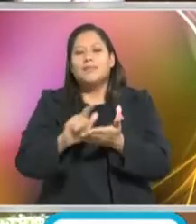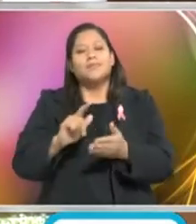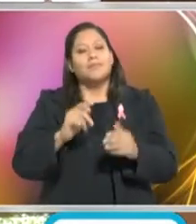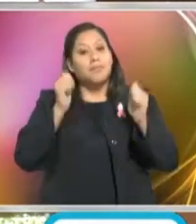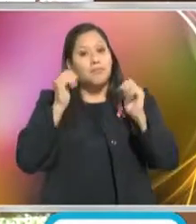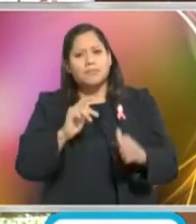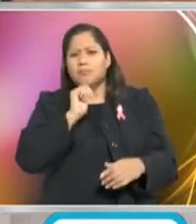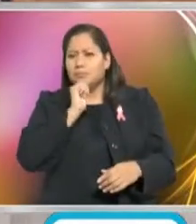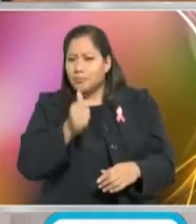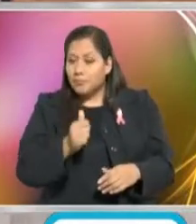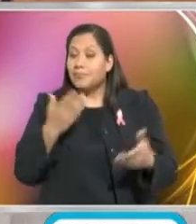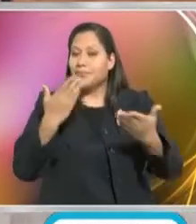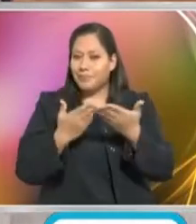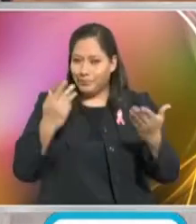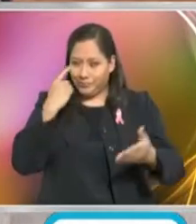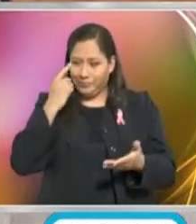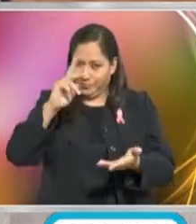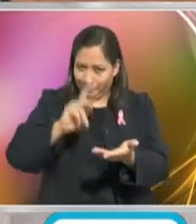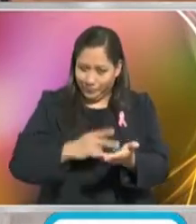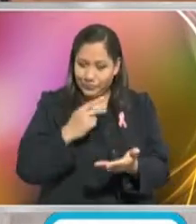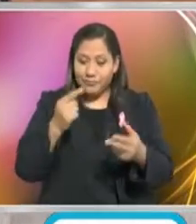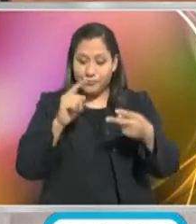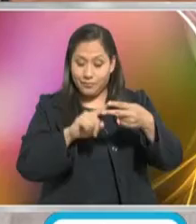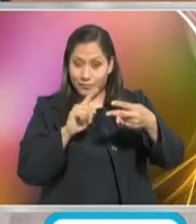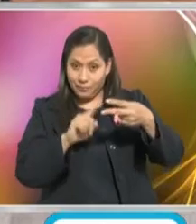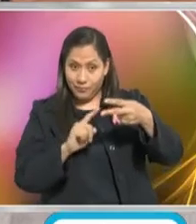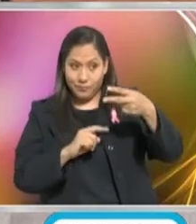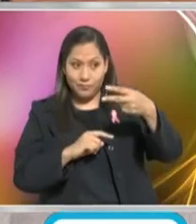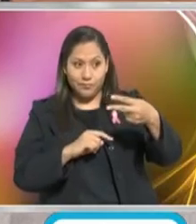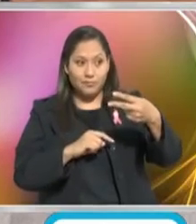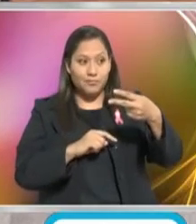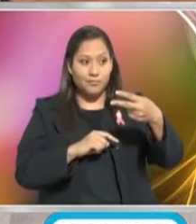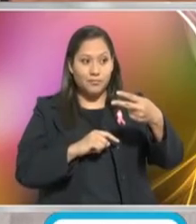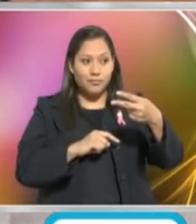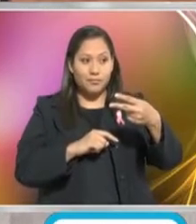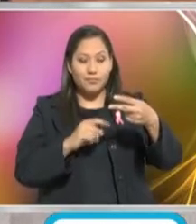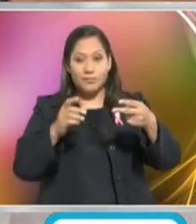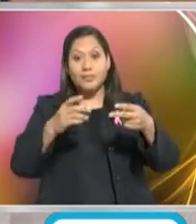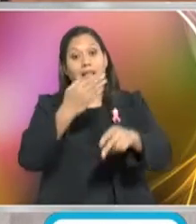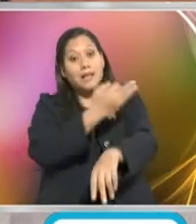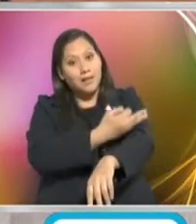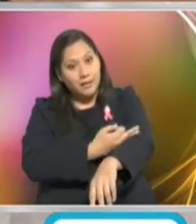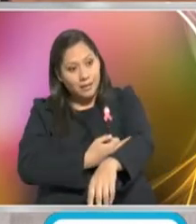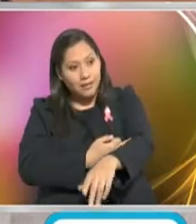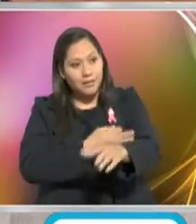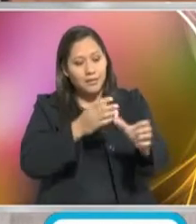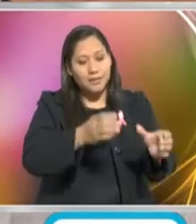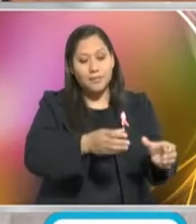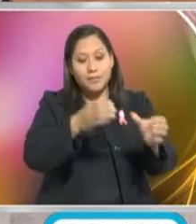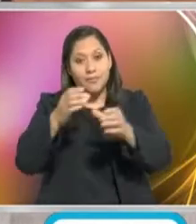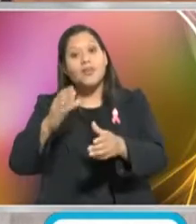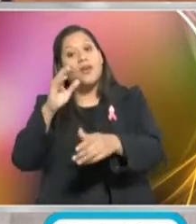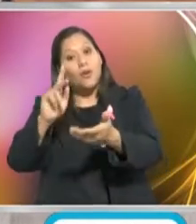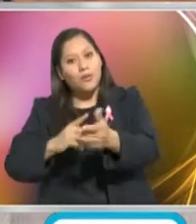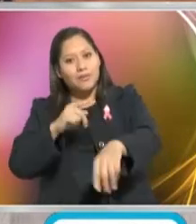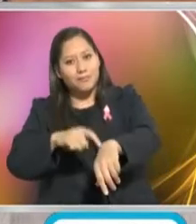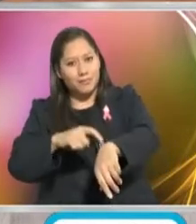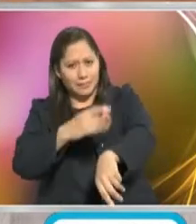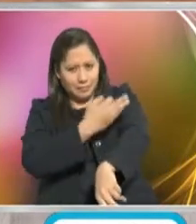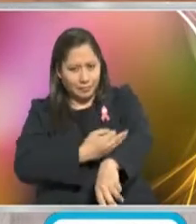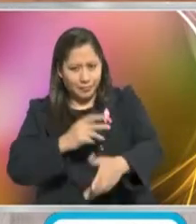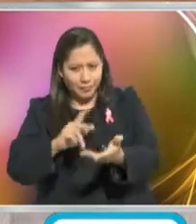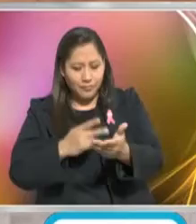Ahora, vamos a repetir nuevamente estos dos jugos en la tarde, los vamos a pasar por acá. Y